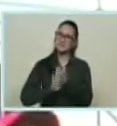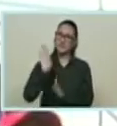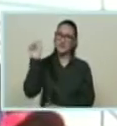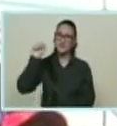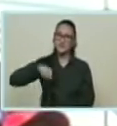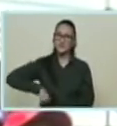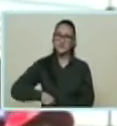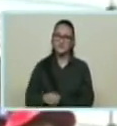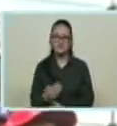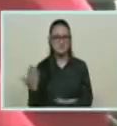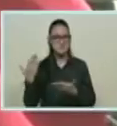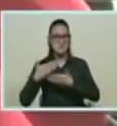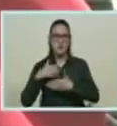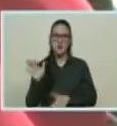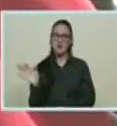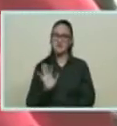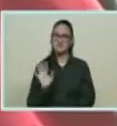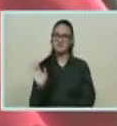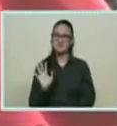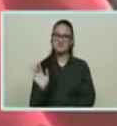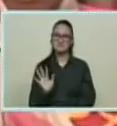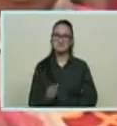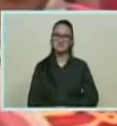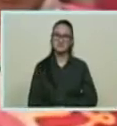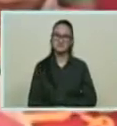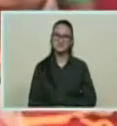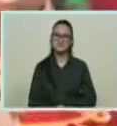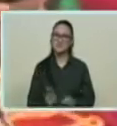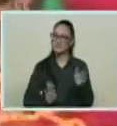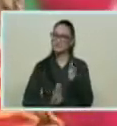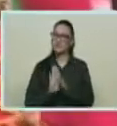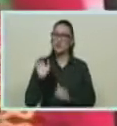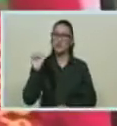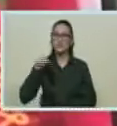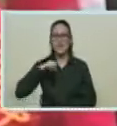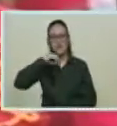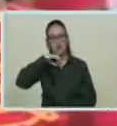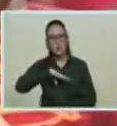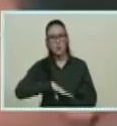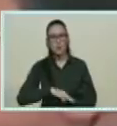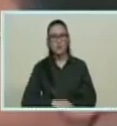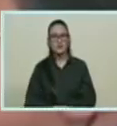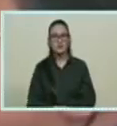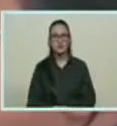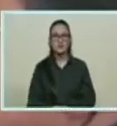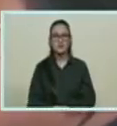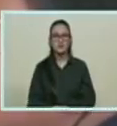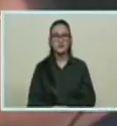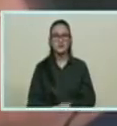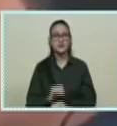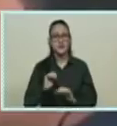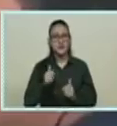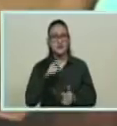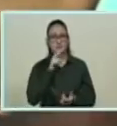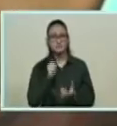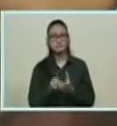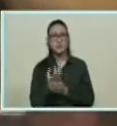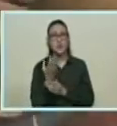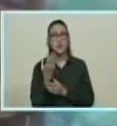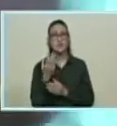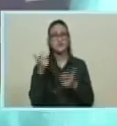Avanzando, sin que nada nos detenga, avanzando. Avanzando en el rumbo histórico, fundado por el comandante